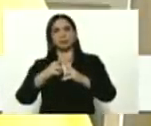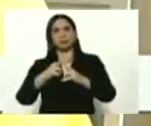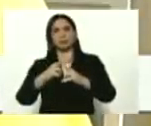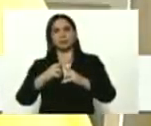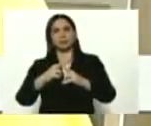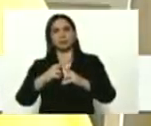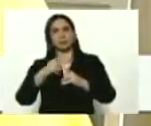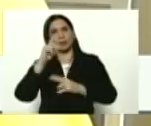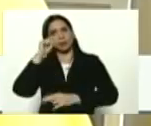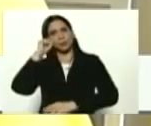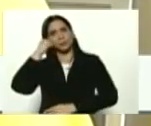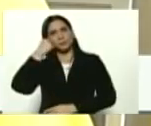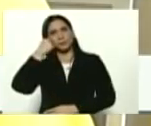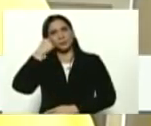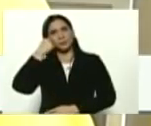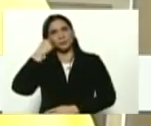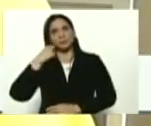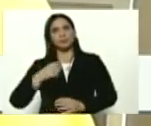este recordatorio